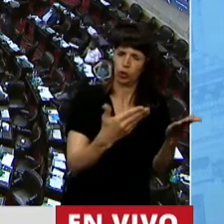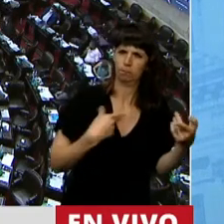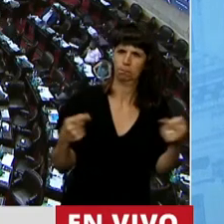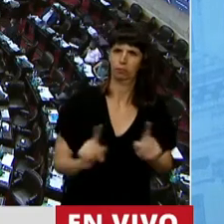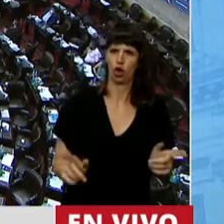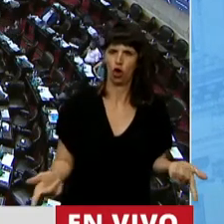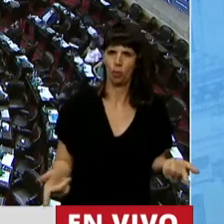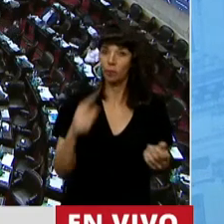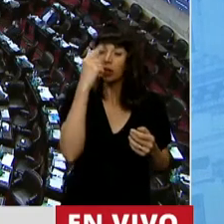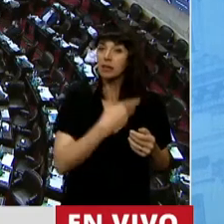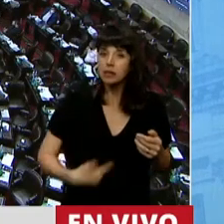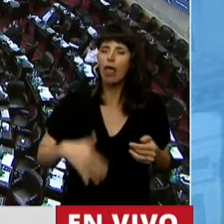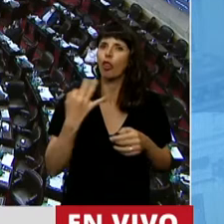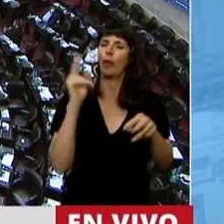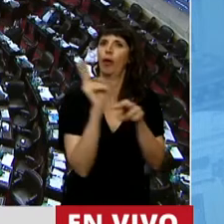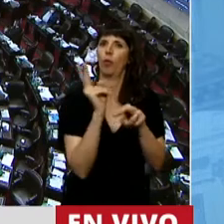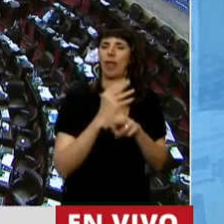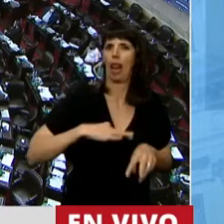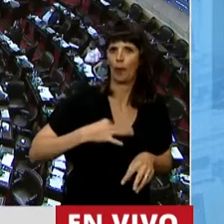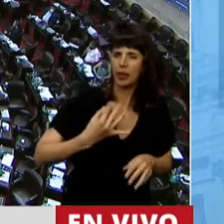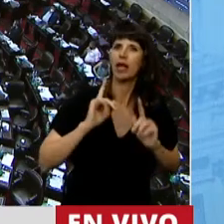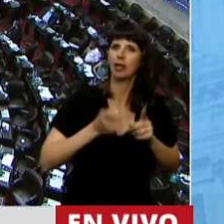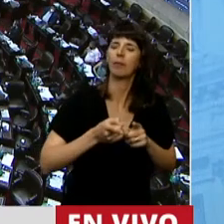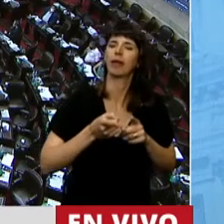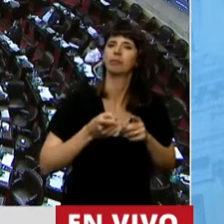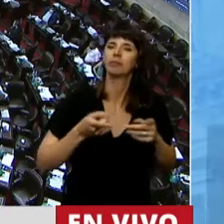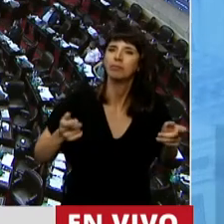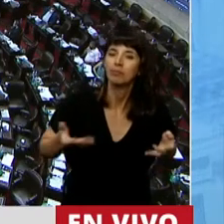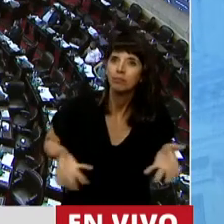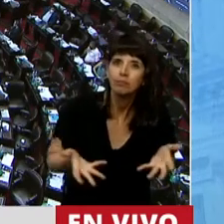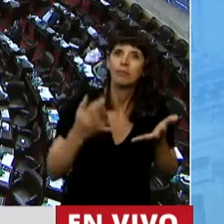ser garante de la vida y promotor de la libertad y de la dignidad de los